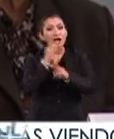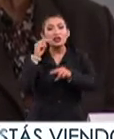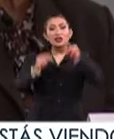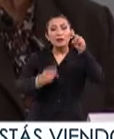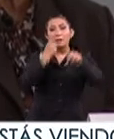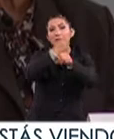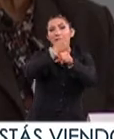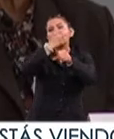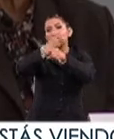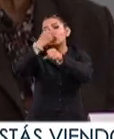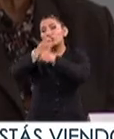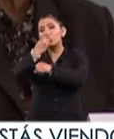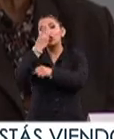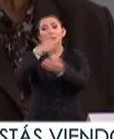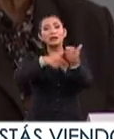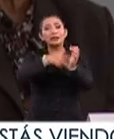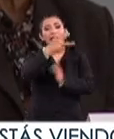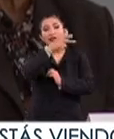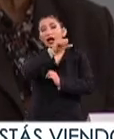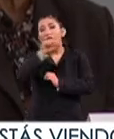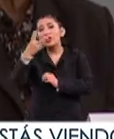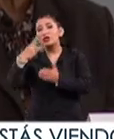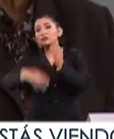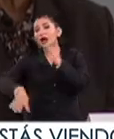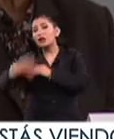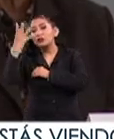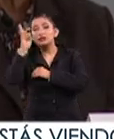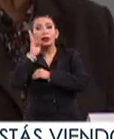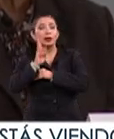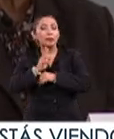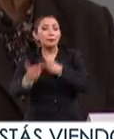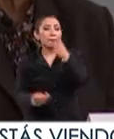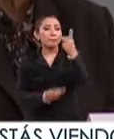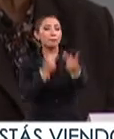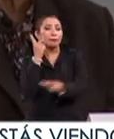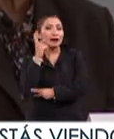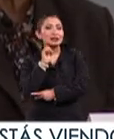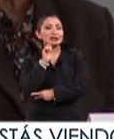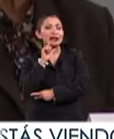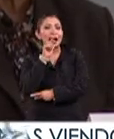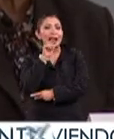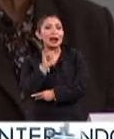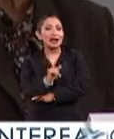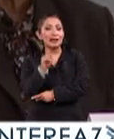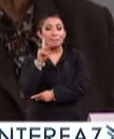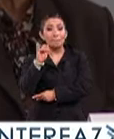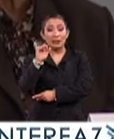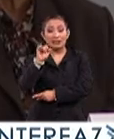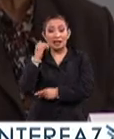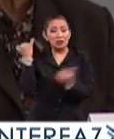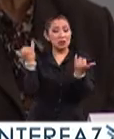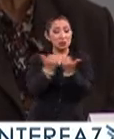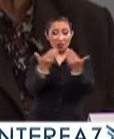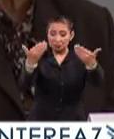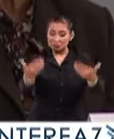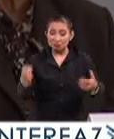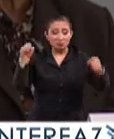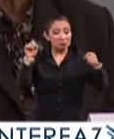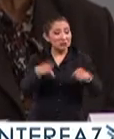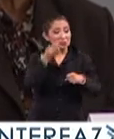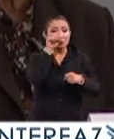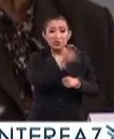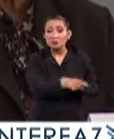escolares de 2013 a 2014 en las pruebas de logro académico SCALE y en PISA, contrario a lo que